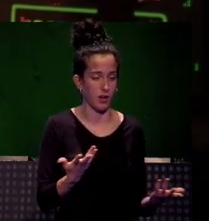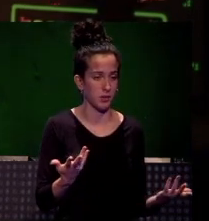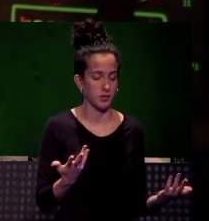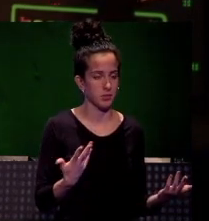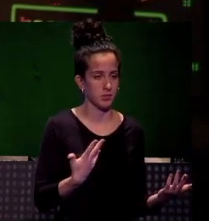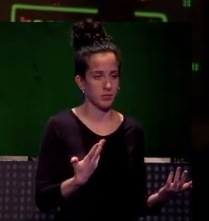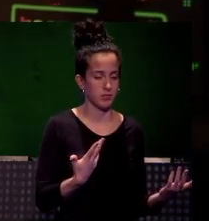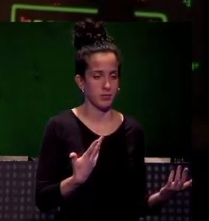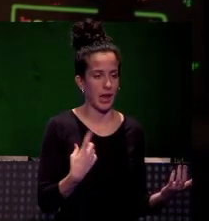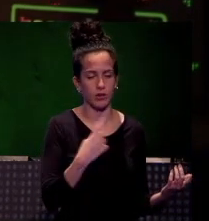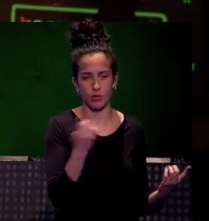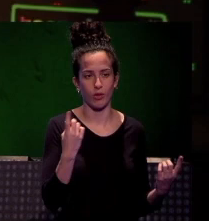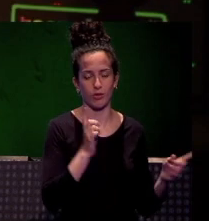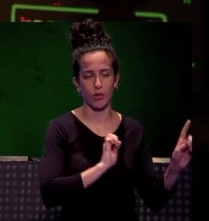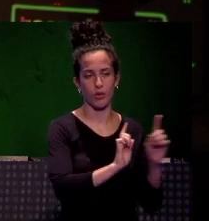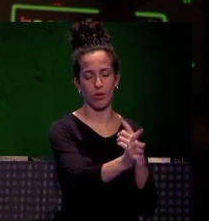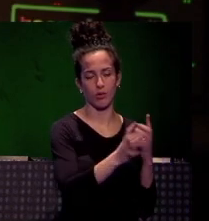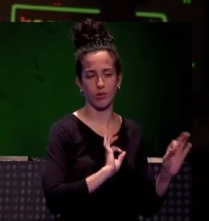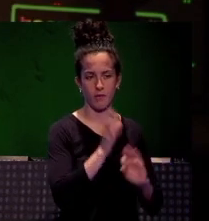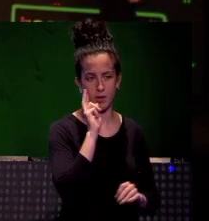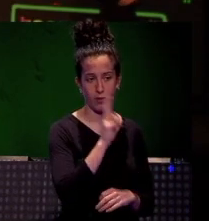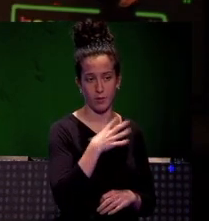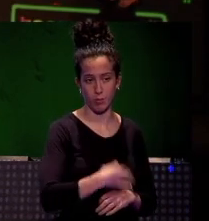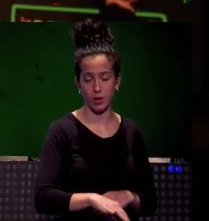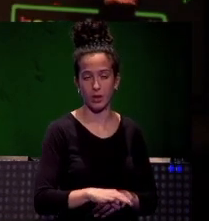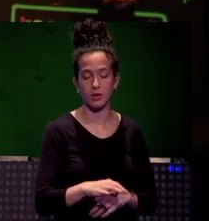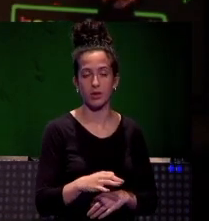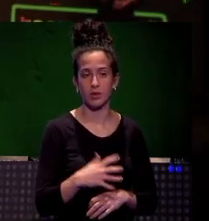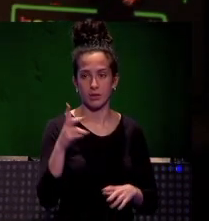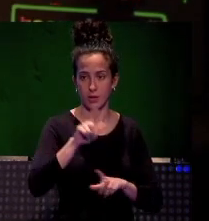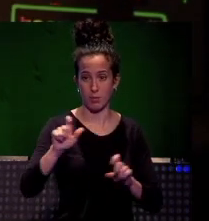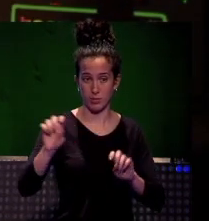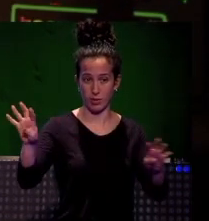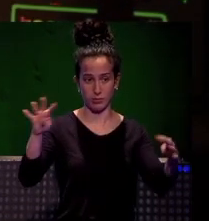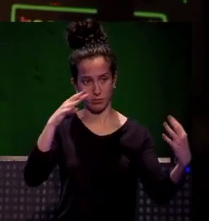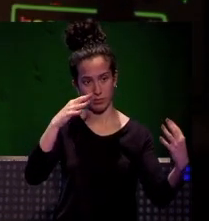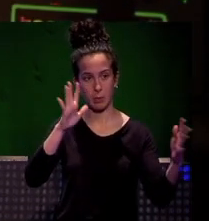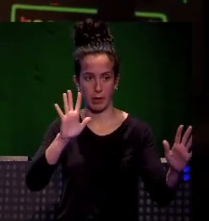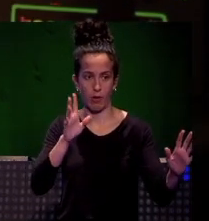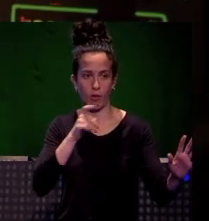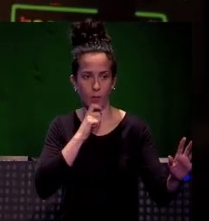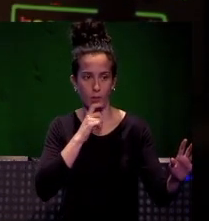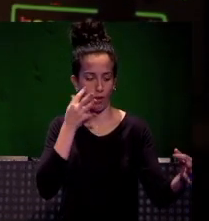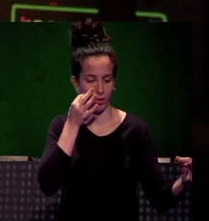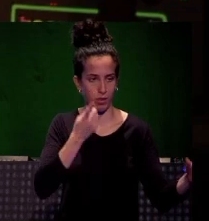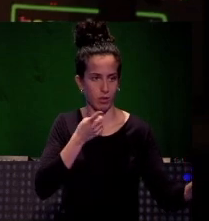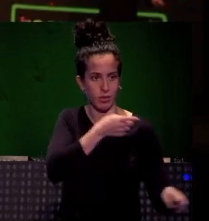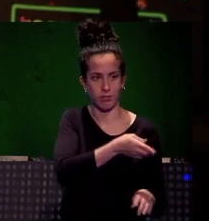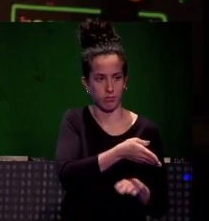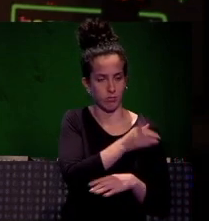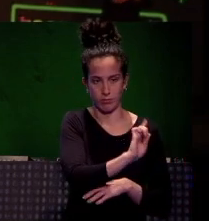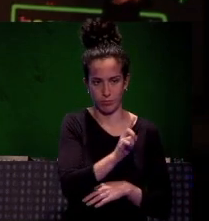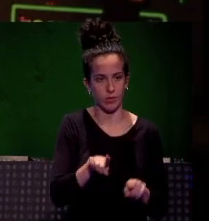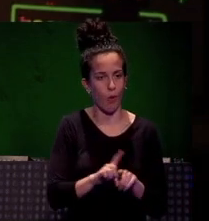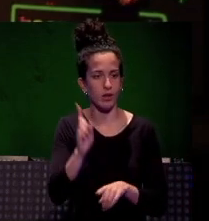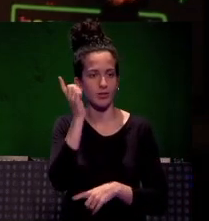primeras filas de un desfile está todo el mundo viendo y viendo el desfile pero con el teléfono así no pues lo que está es lo que está ocurriendo